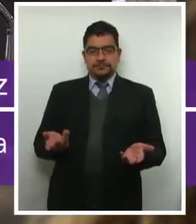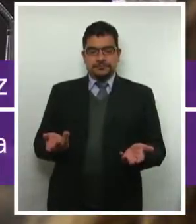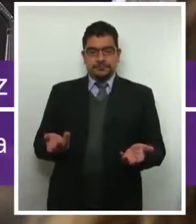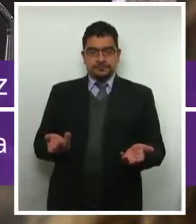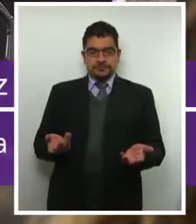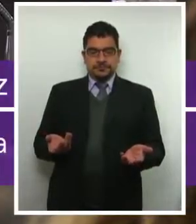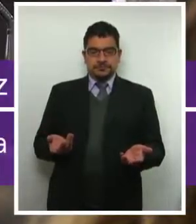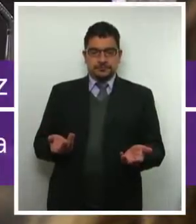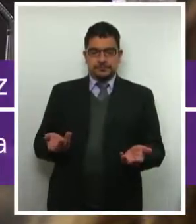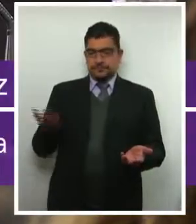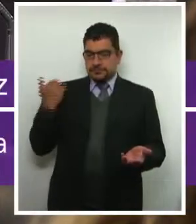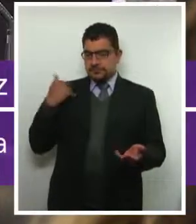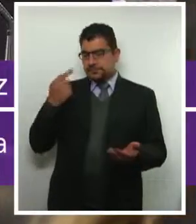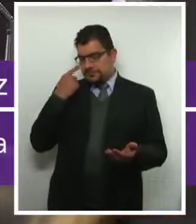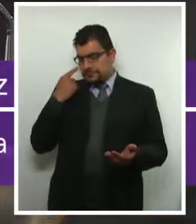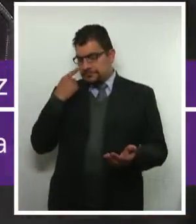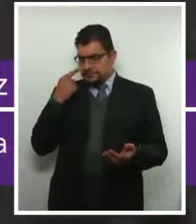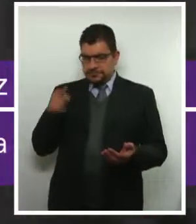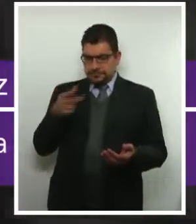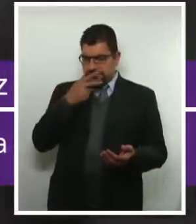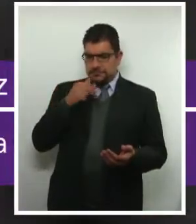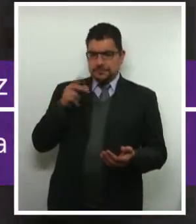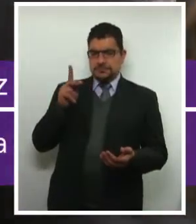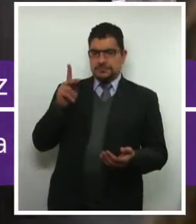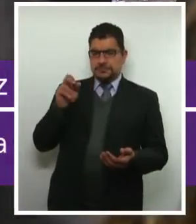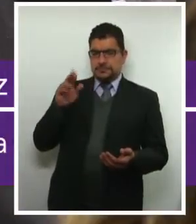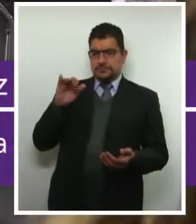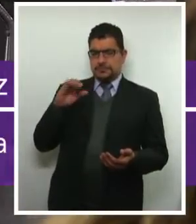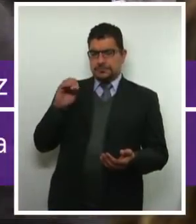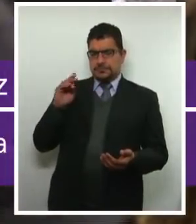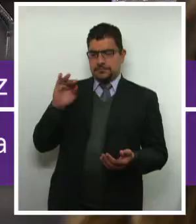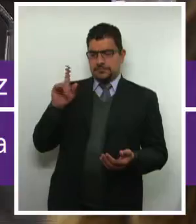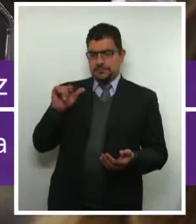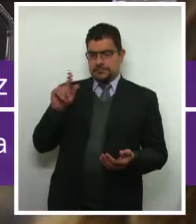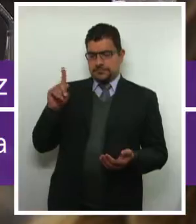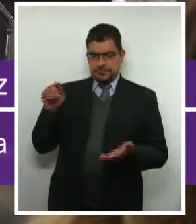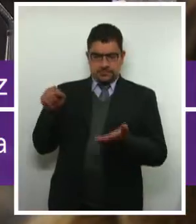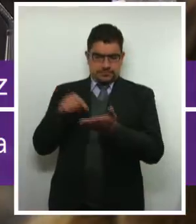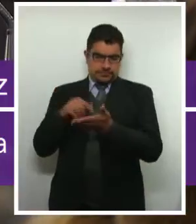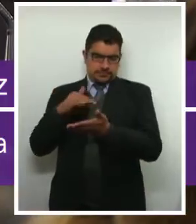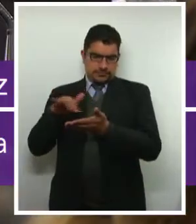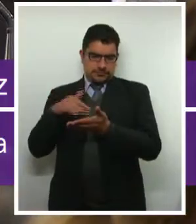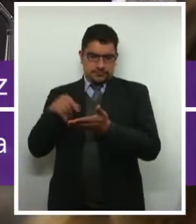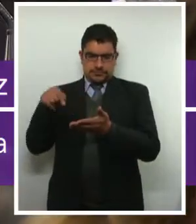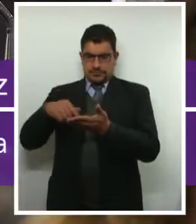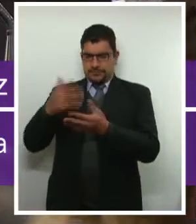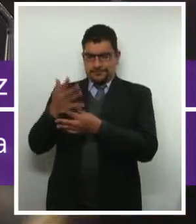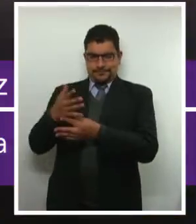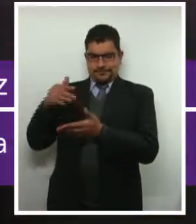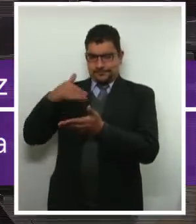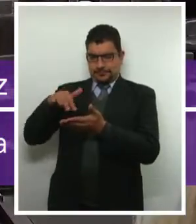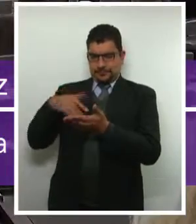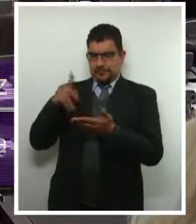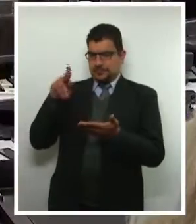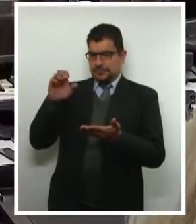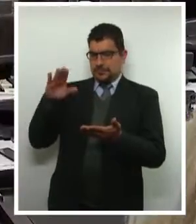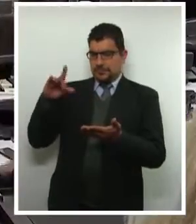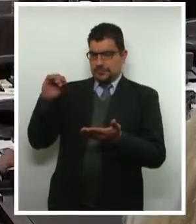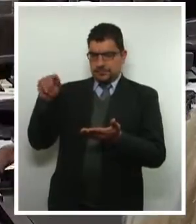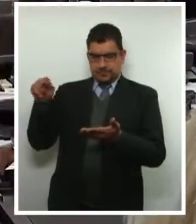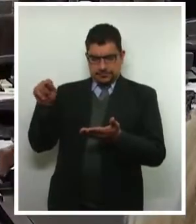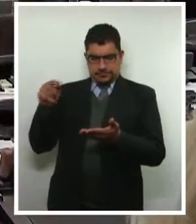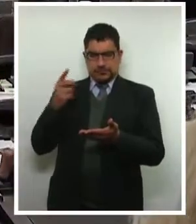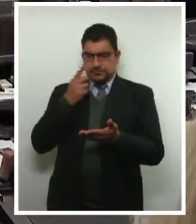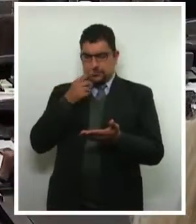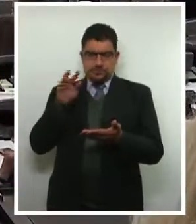oímos que don Porfirio Muñoz Ledo dio lectura a un texto que era el preámbulo y